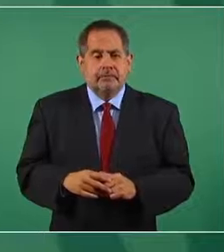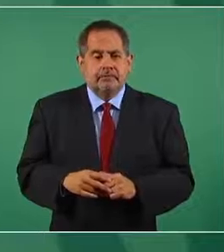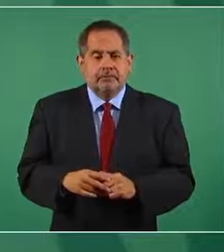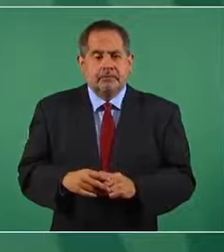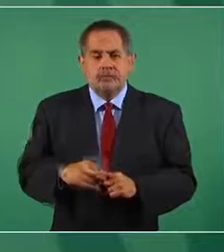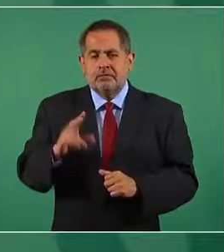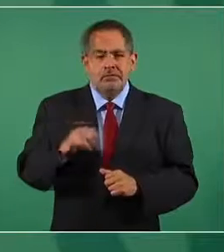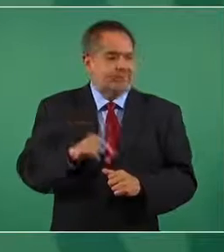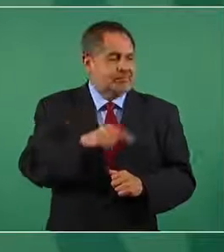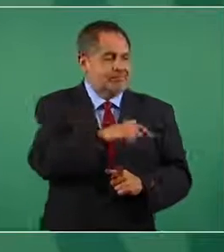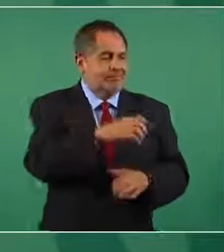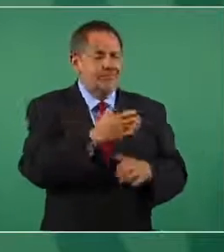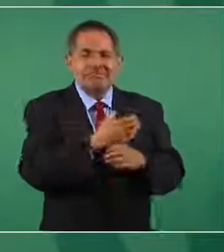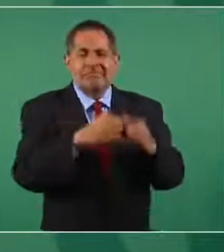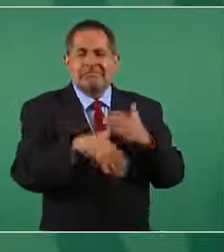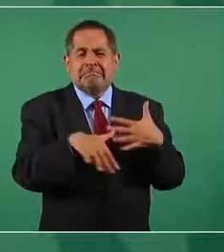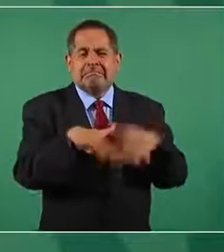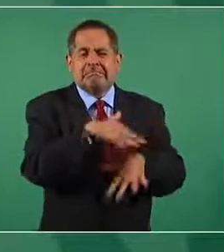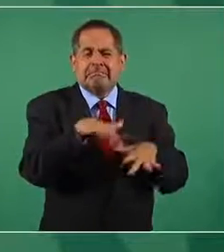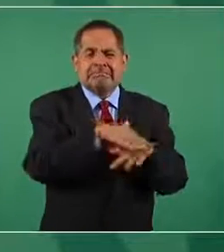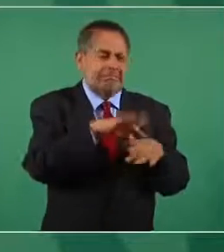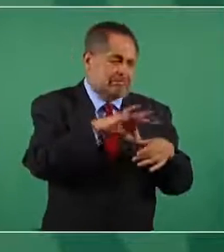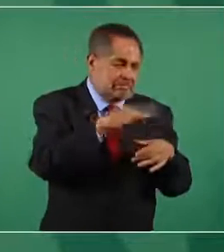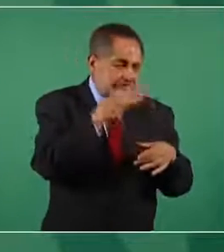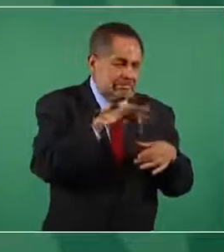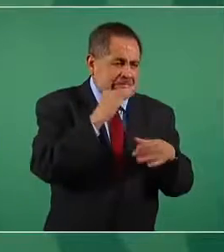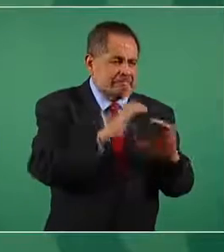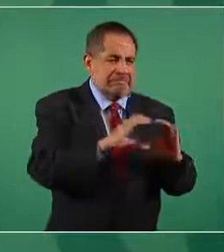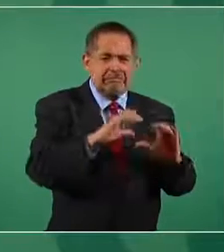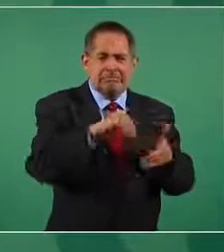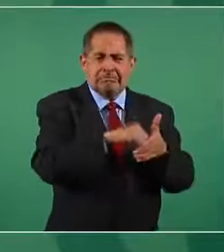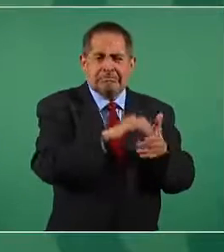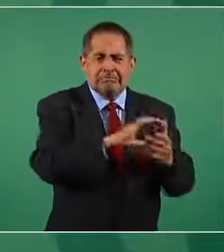consumir productos chatarra que dañan mucho,